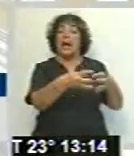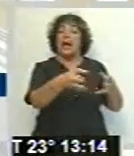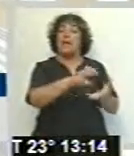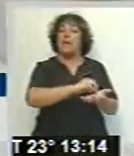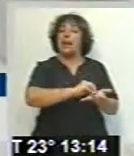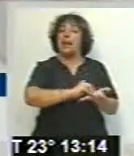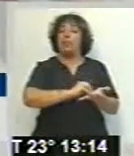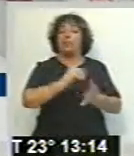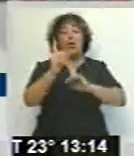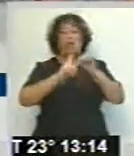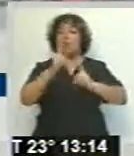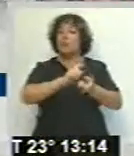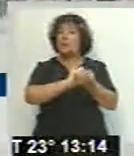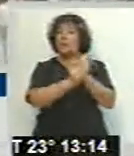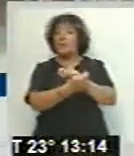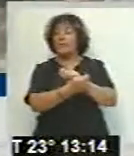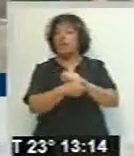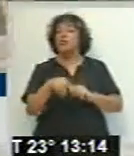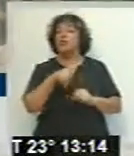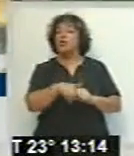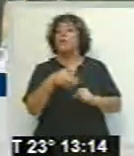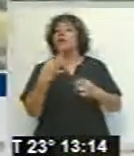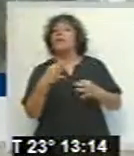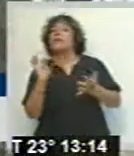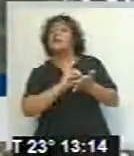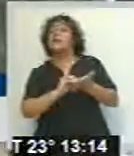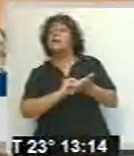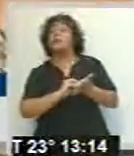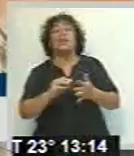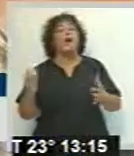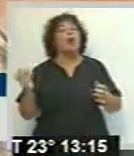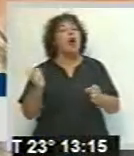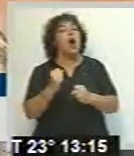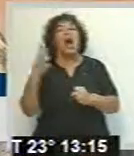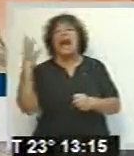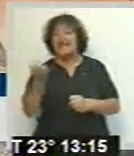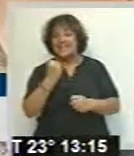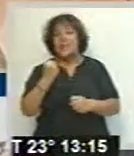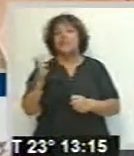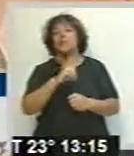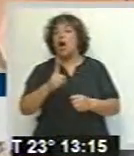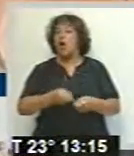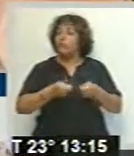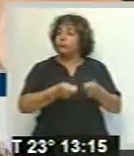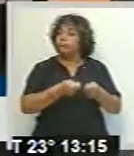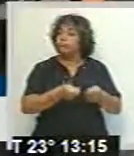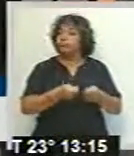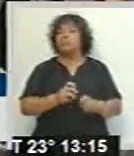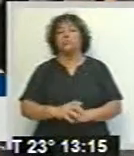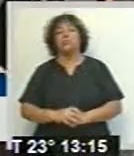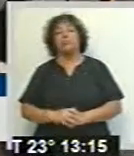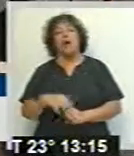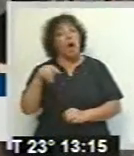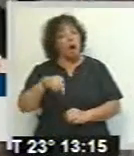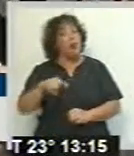decía, ha sufrido algunas modificaciones, así que tendremos que ver si Diputados acepta las modificaciones o insiste con el primigenio. Habrá que